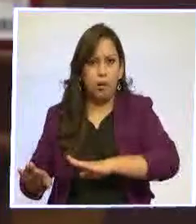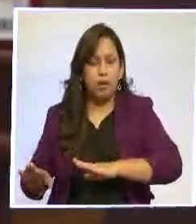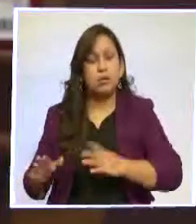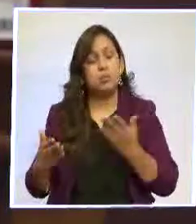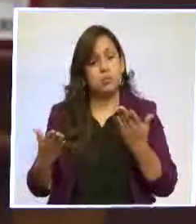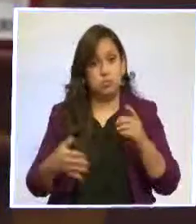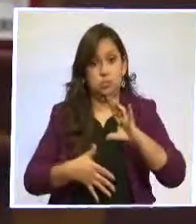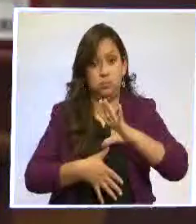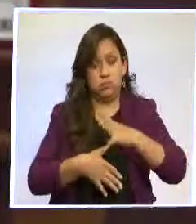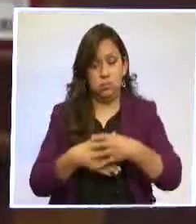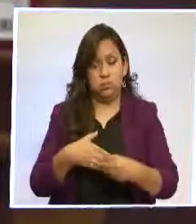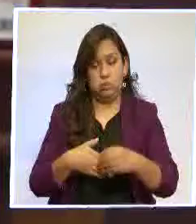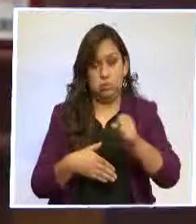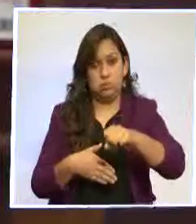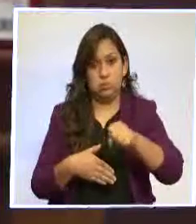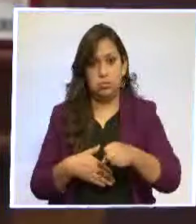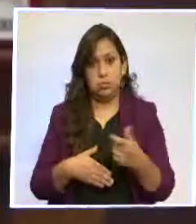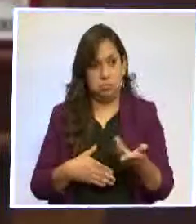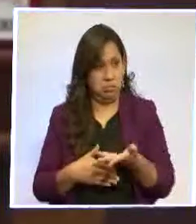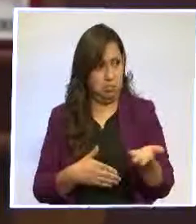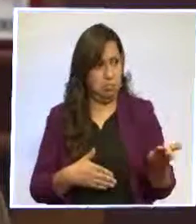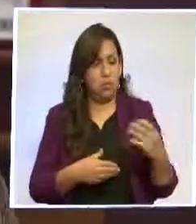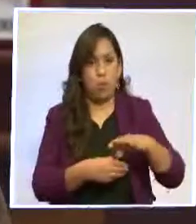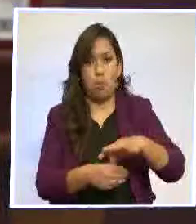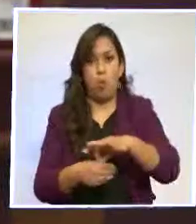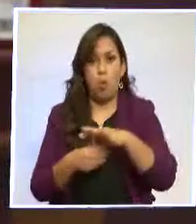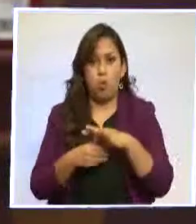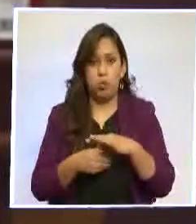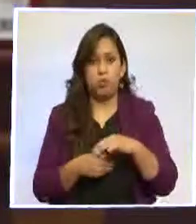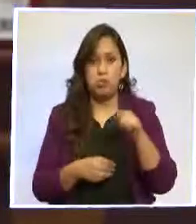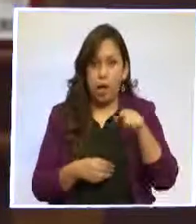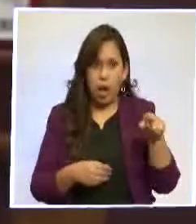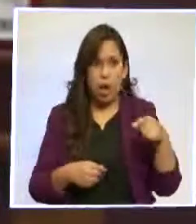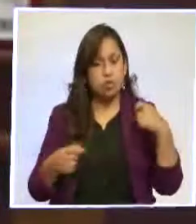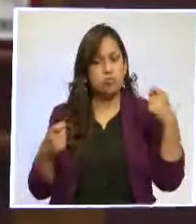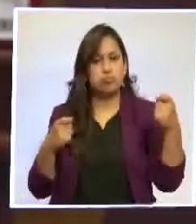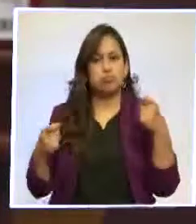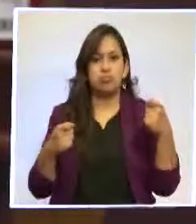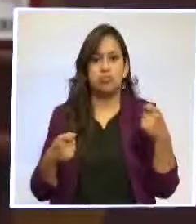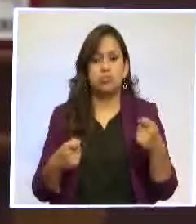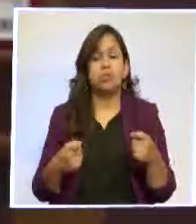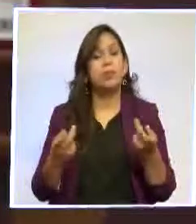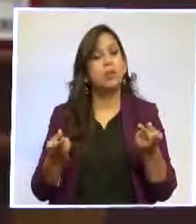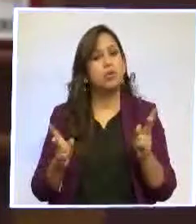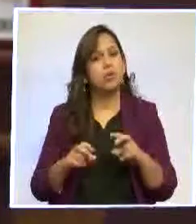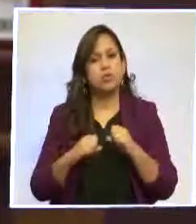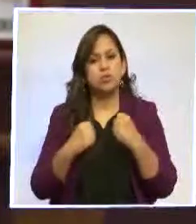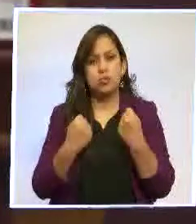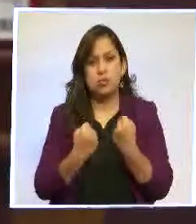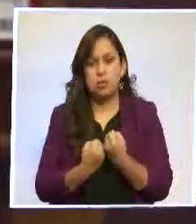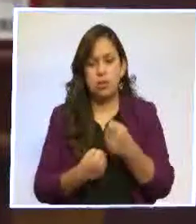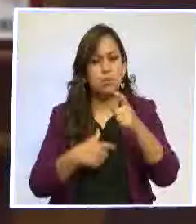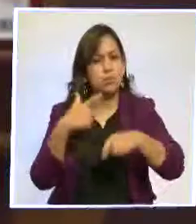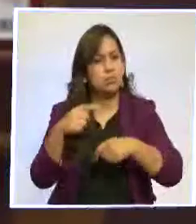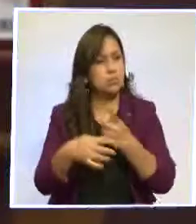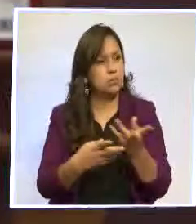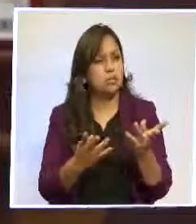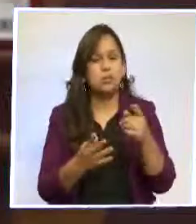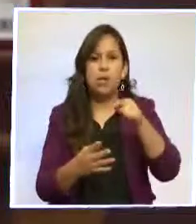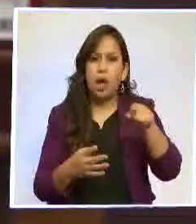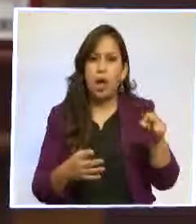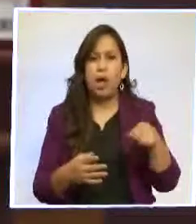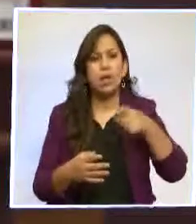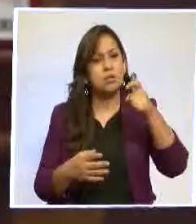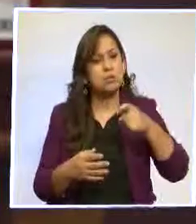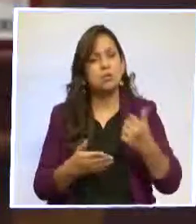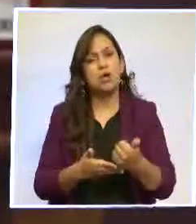ahora en América Latina, por nuestros pueblos, pero son las sociedades, los pueblos, los que también tienen que mirar por una agenda integracionista